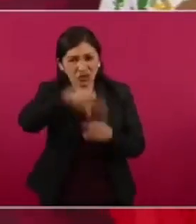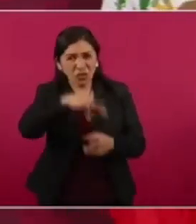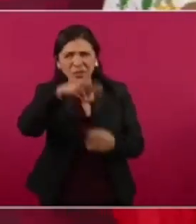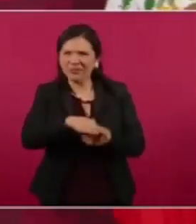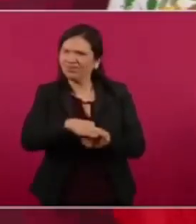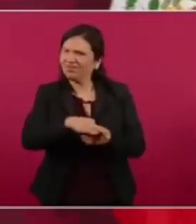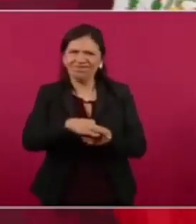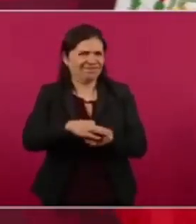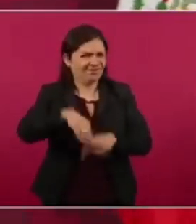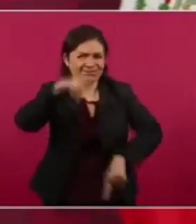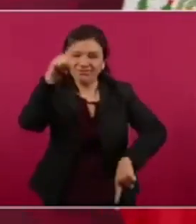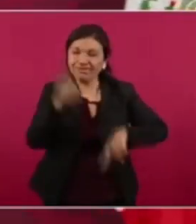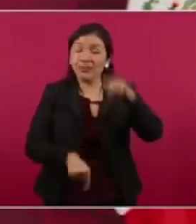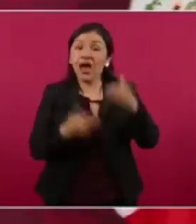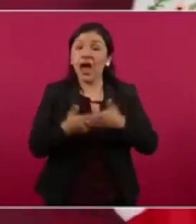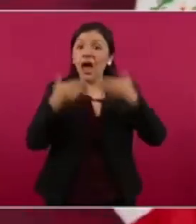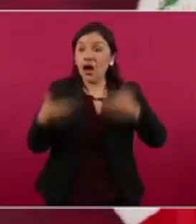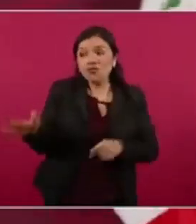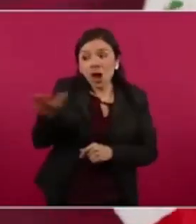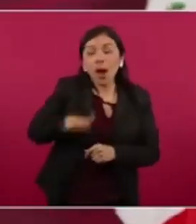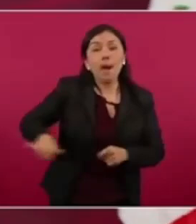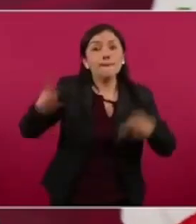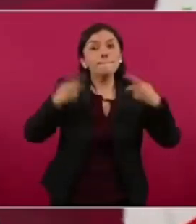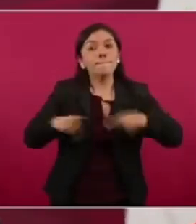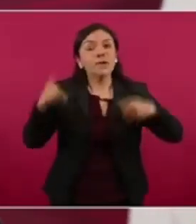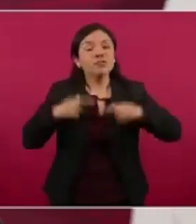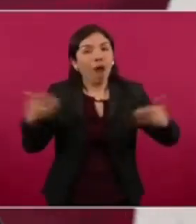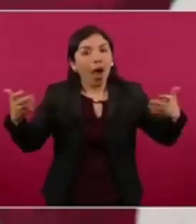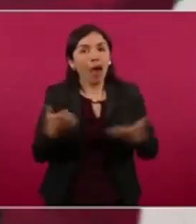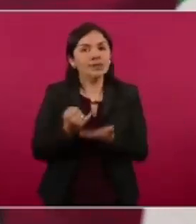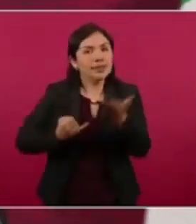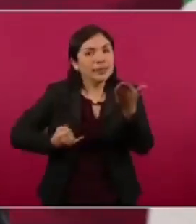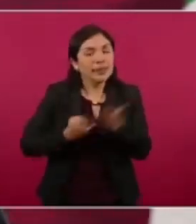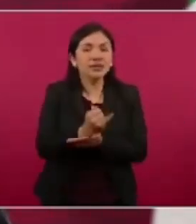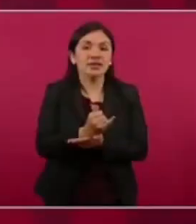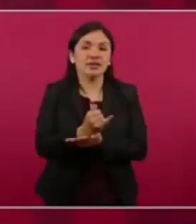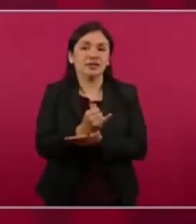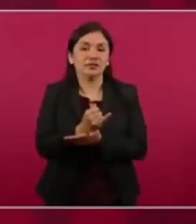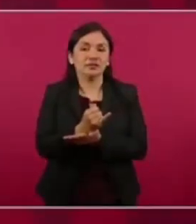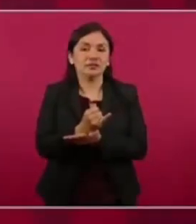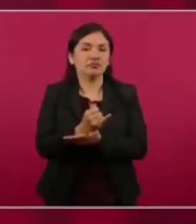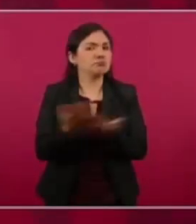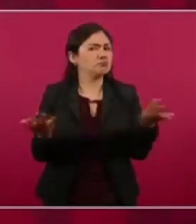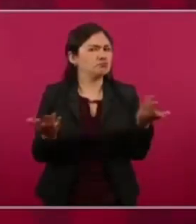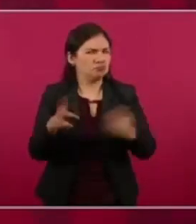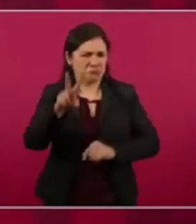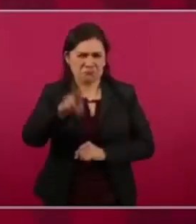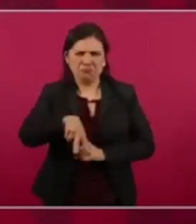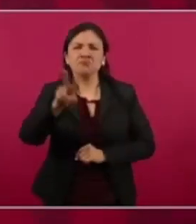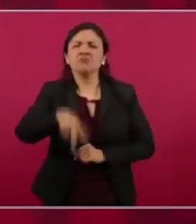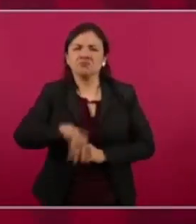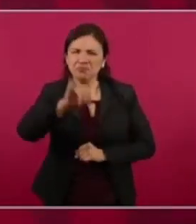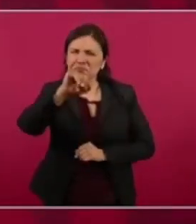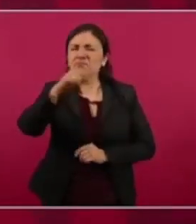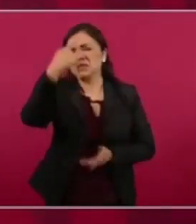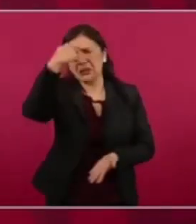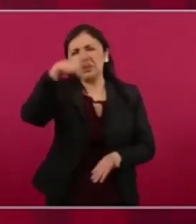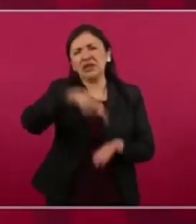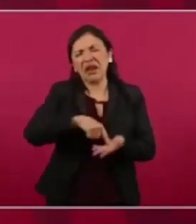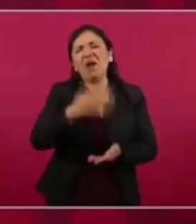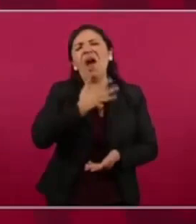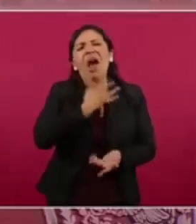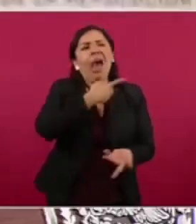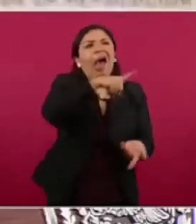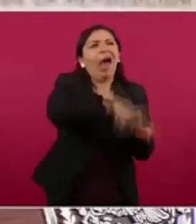que es el pueblo el que decida. Y no dudo que hayan repartido despensas